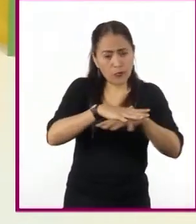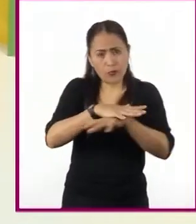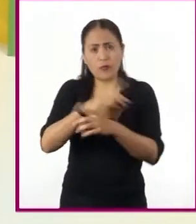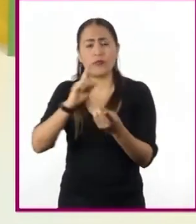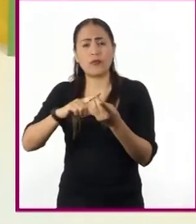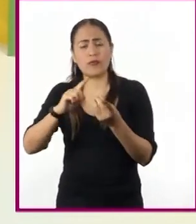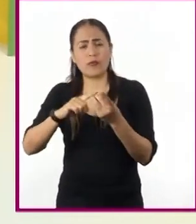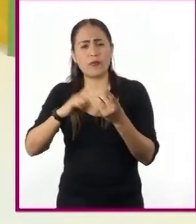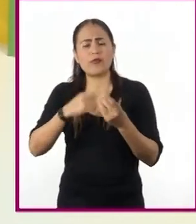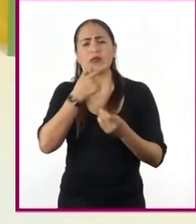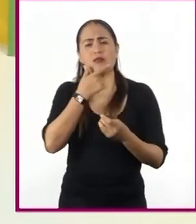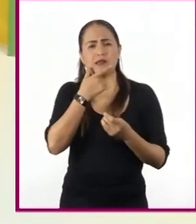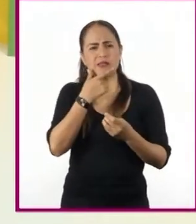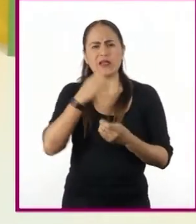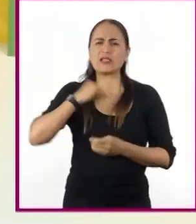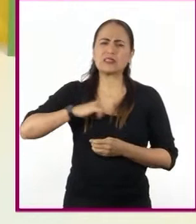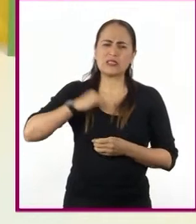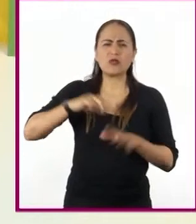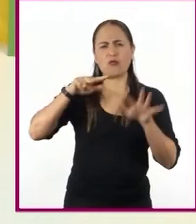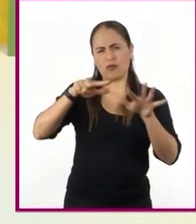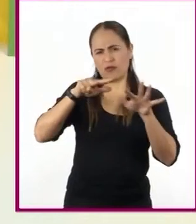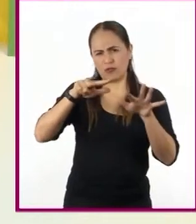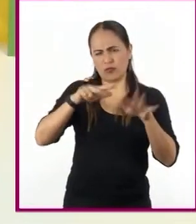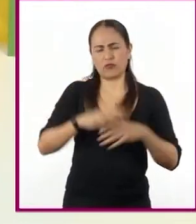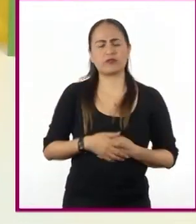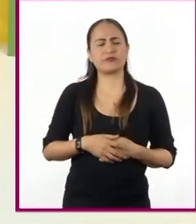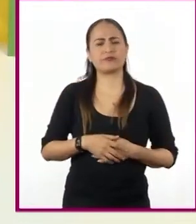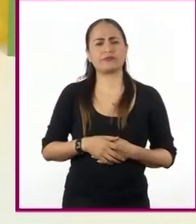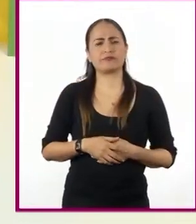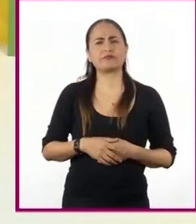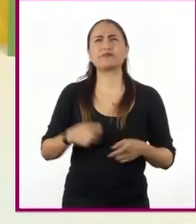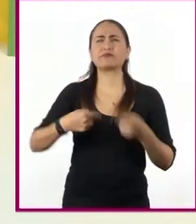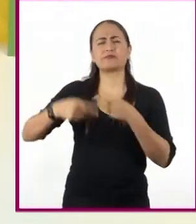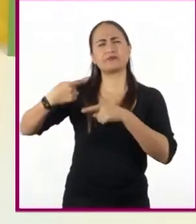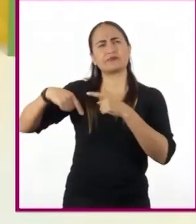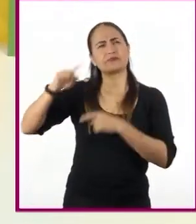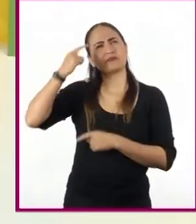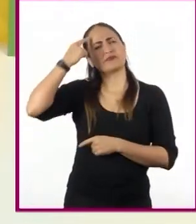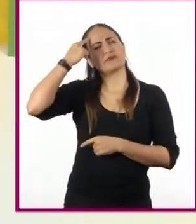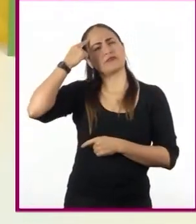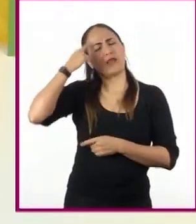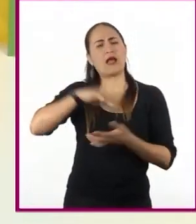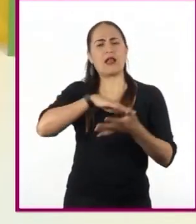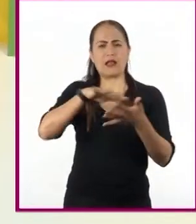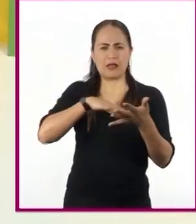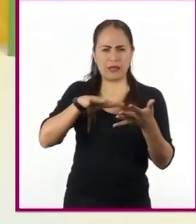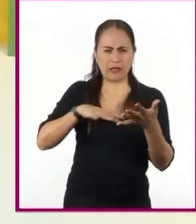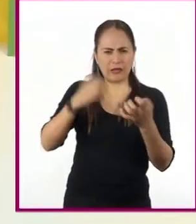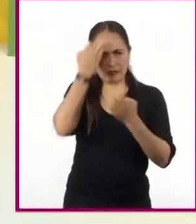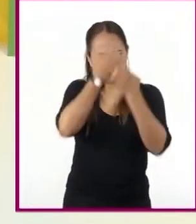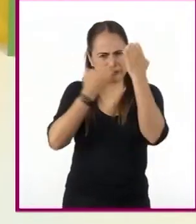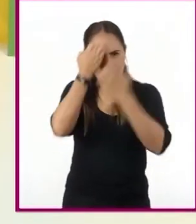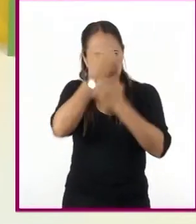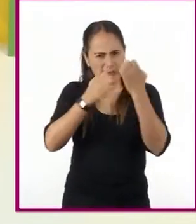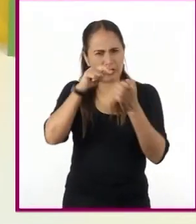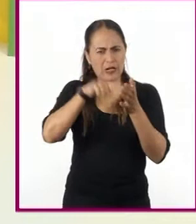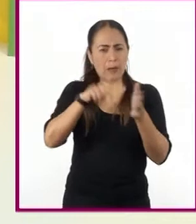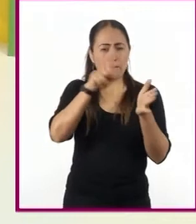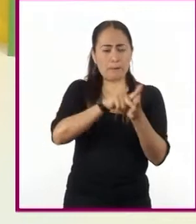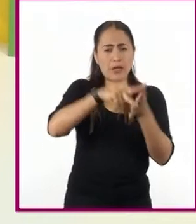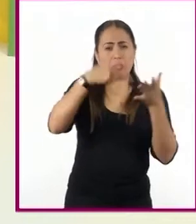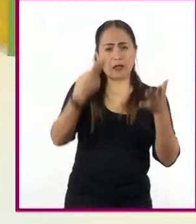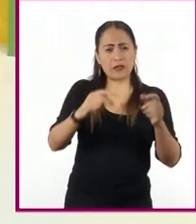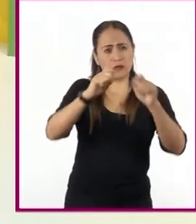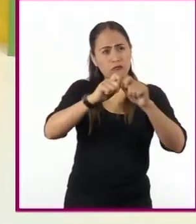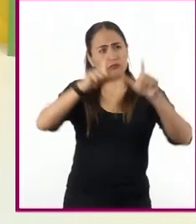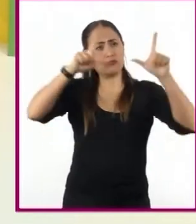a mediados del siglo XVIII. Para guiarnos en esta recapitulación, vamos a leer y analizar un ejemplar de la primera plana del periódico